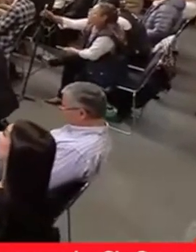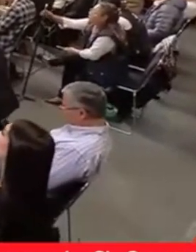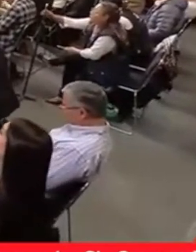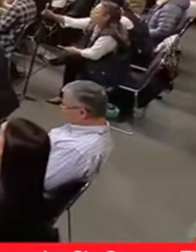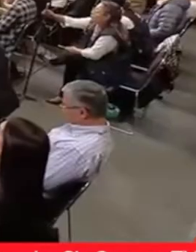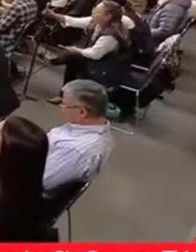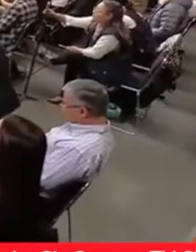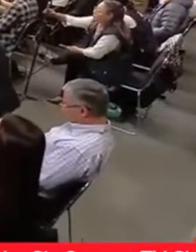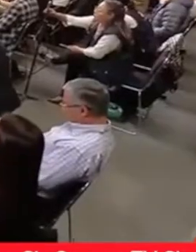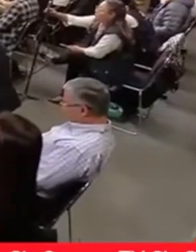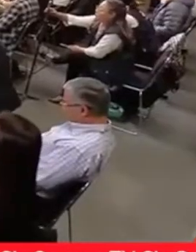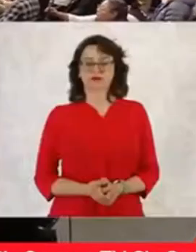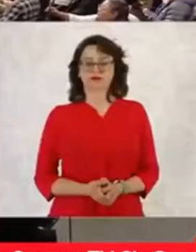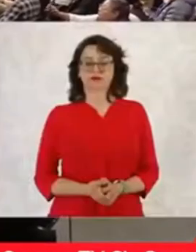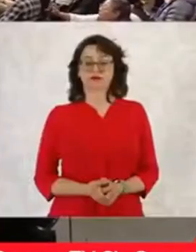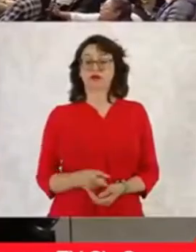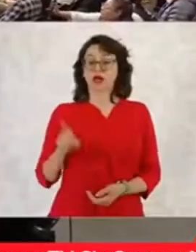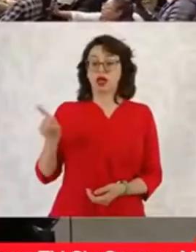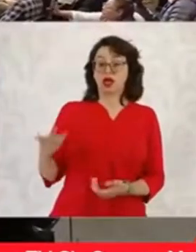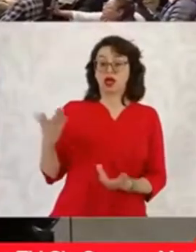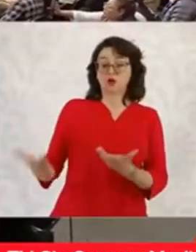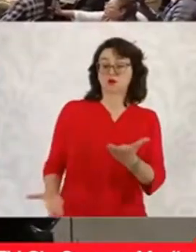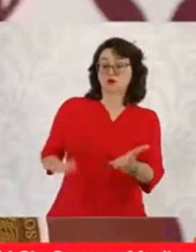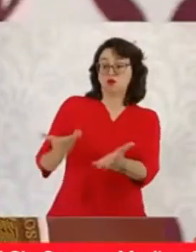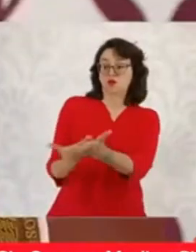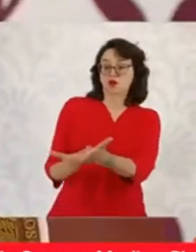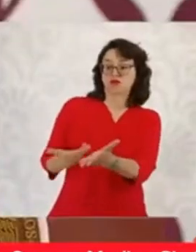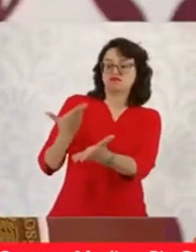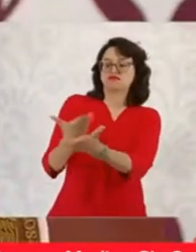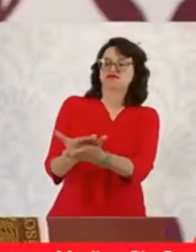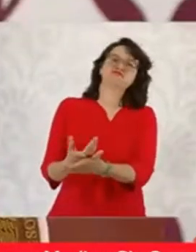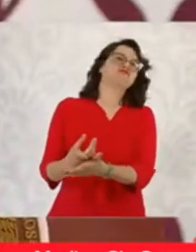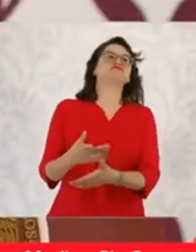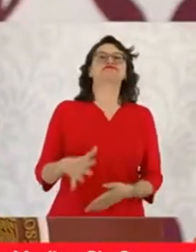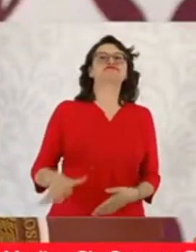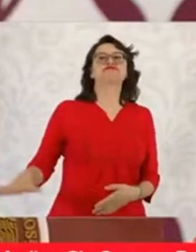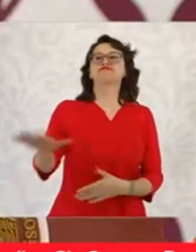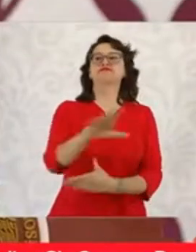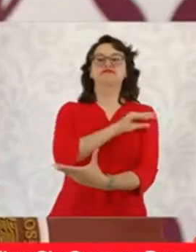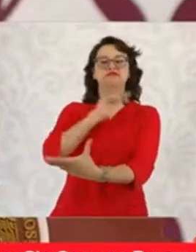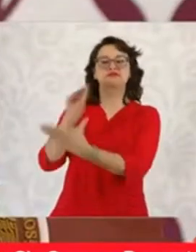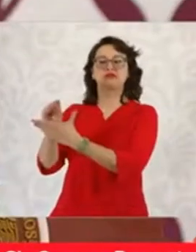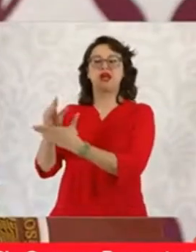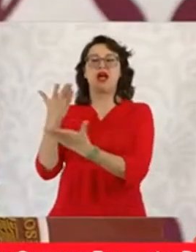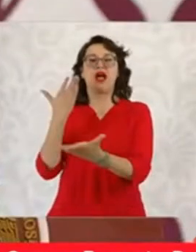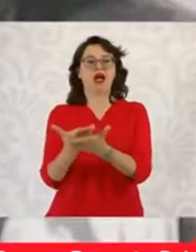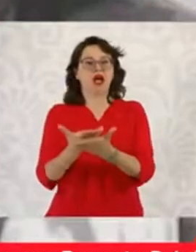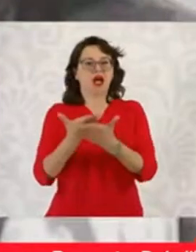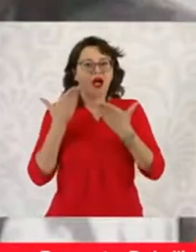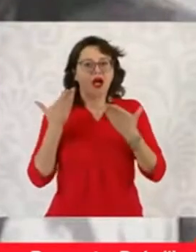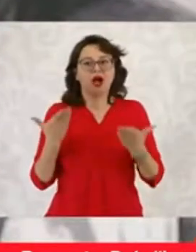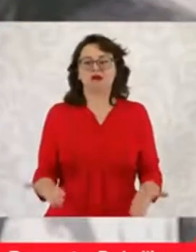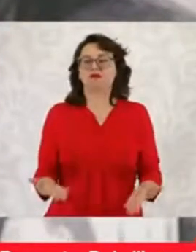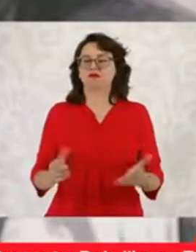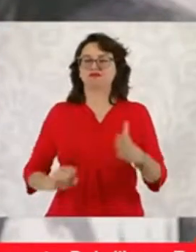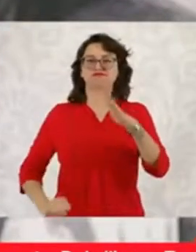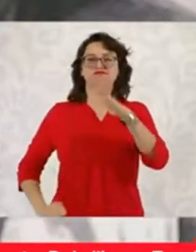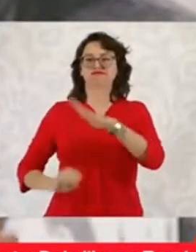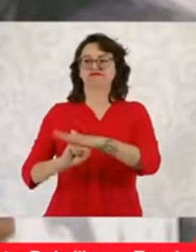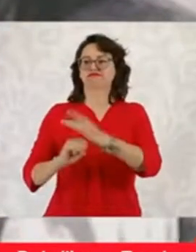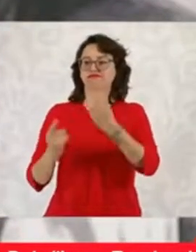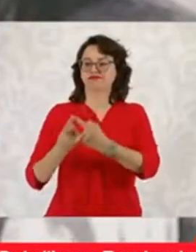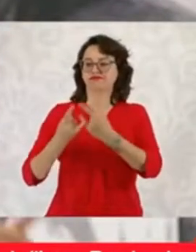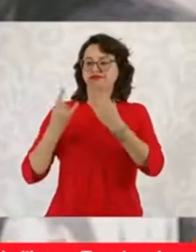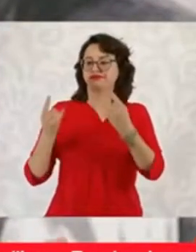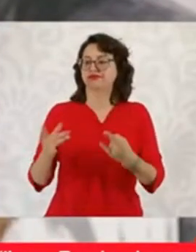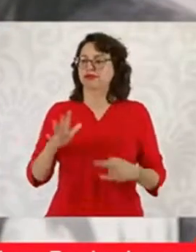Si bien las propuestas del Nigromante no lograron sobrevivir en su momento, hoy son un importante antecedente histórico de la